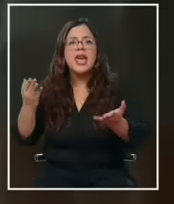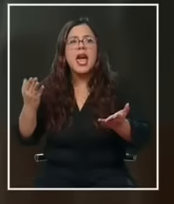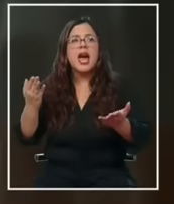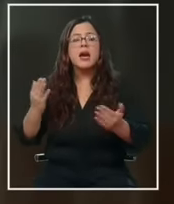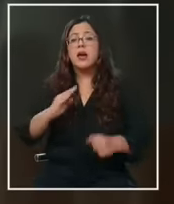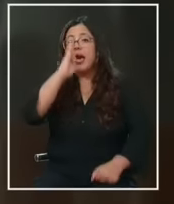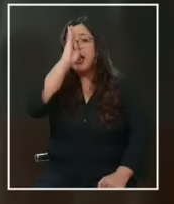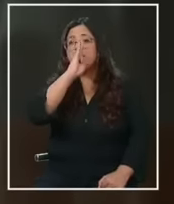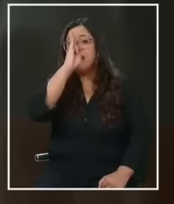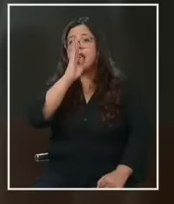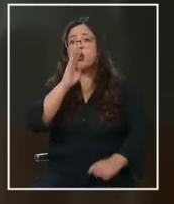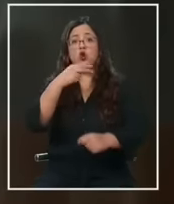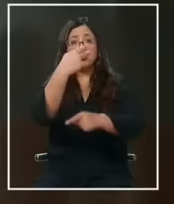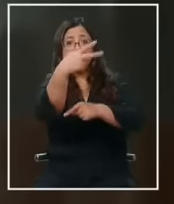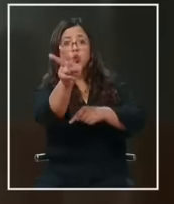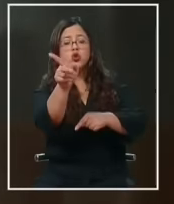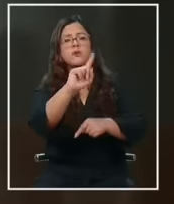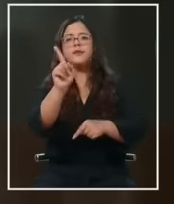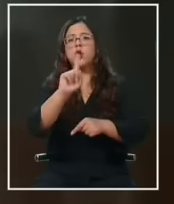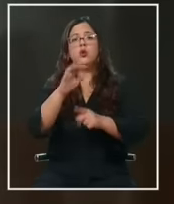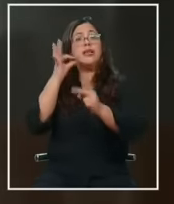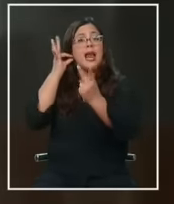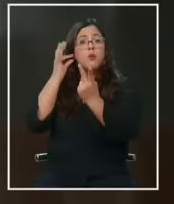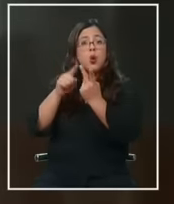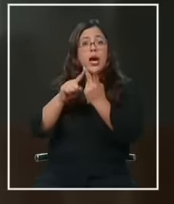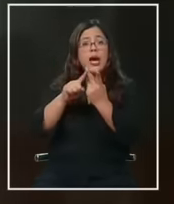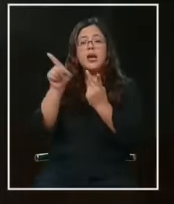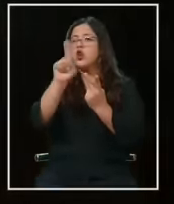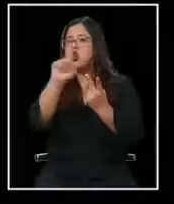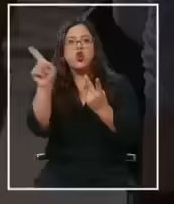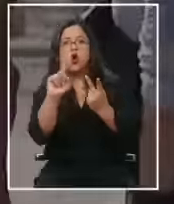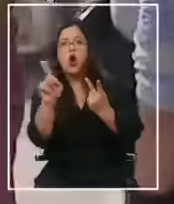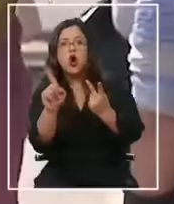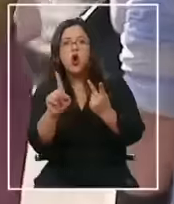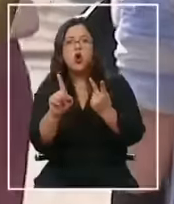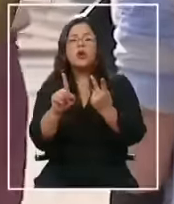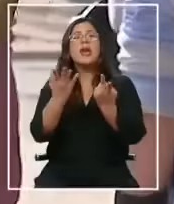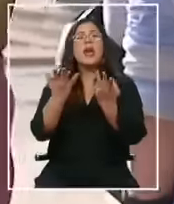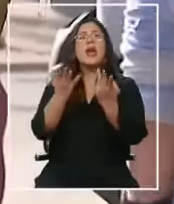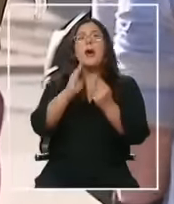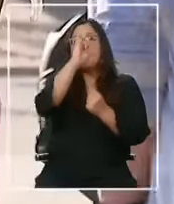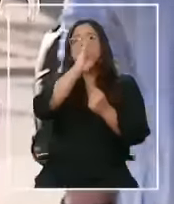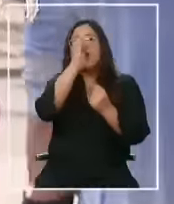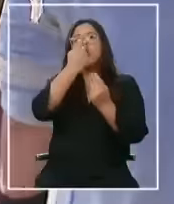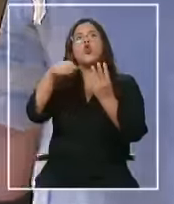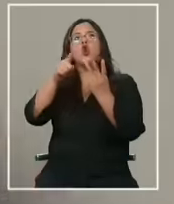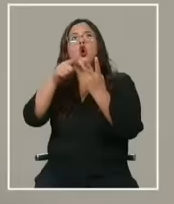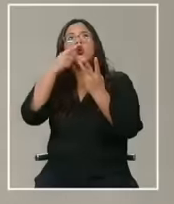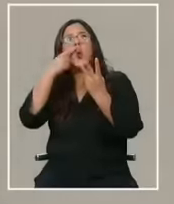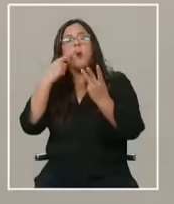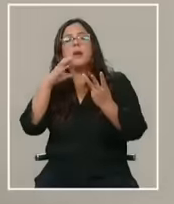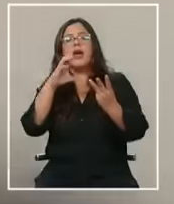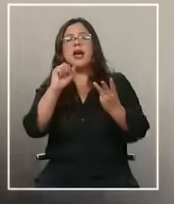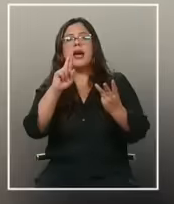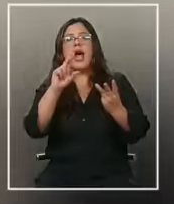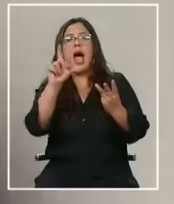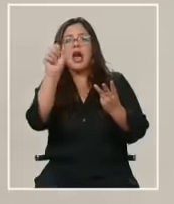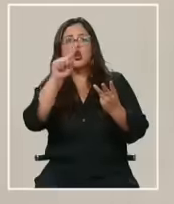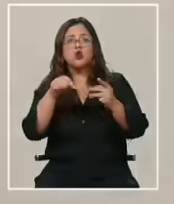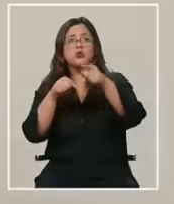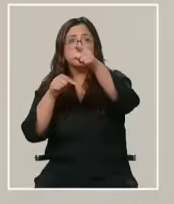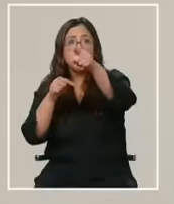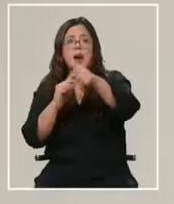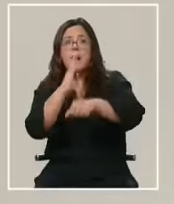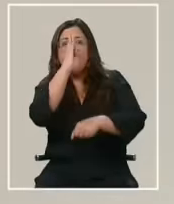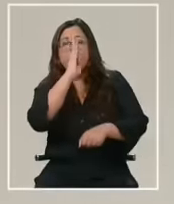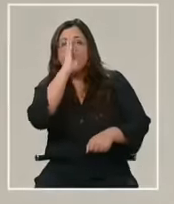El perro no era de Sebastián, tampoco de la mujer con la que discutió. Era la mascota de Carlos, este poodle de 3 años al